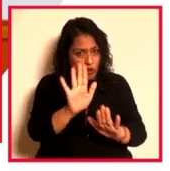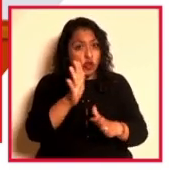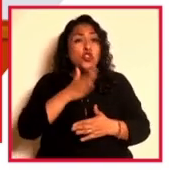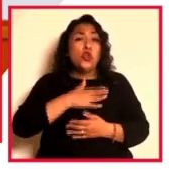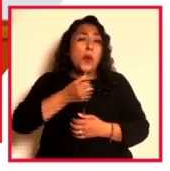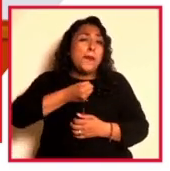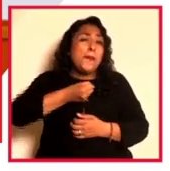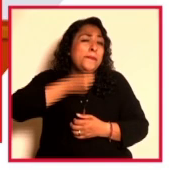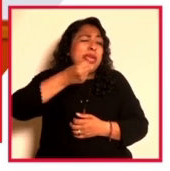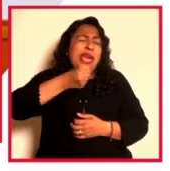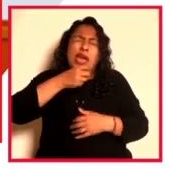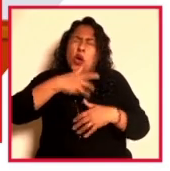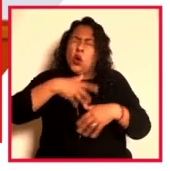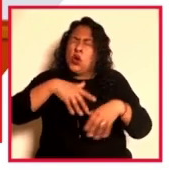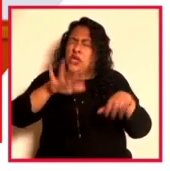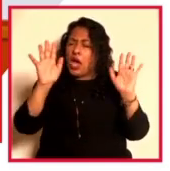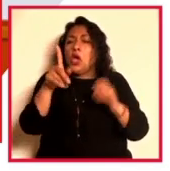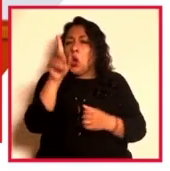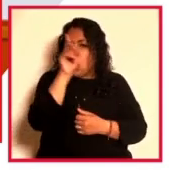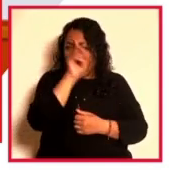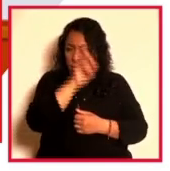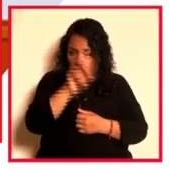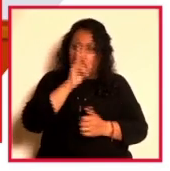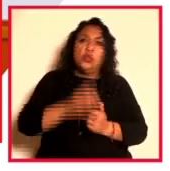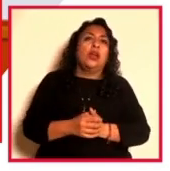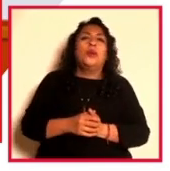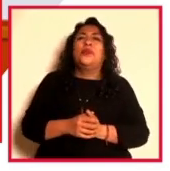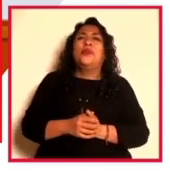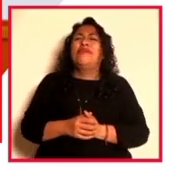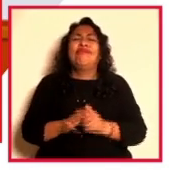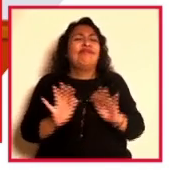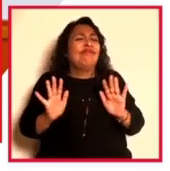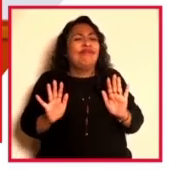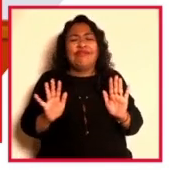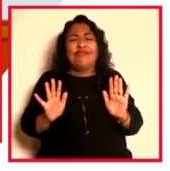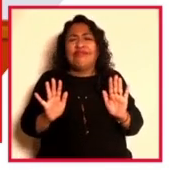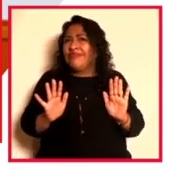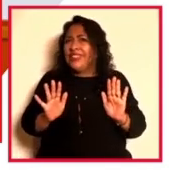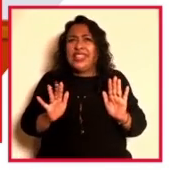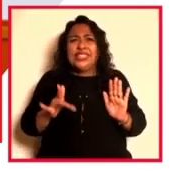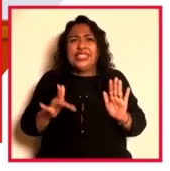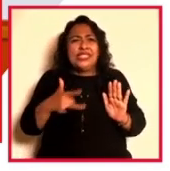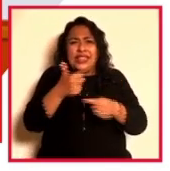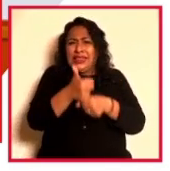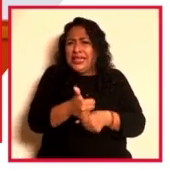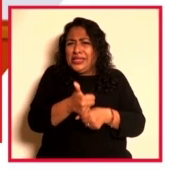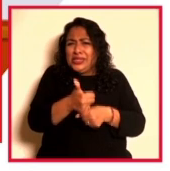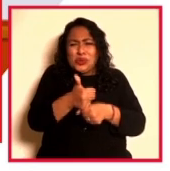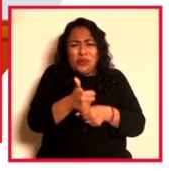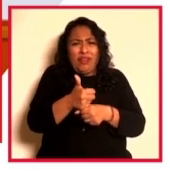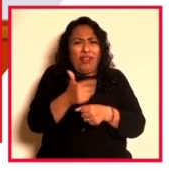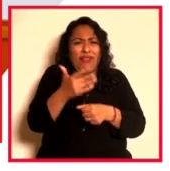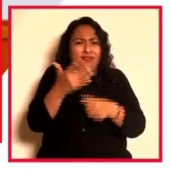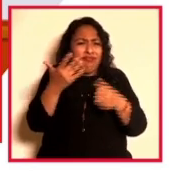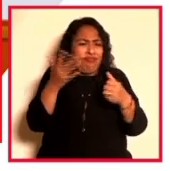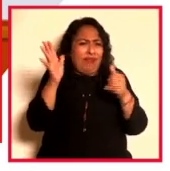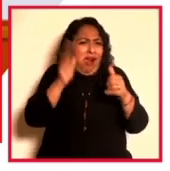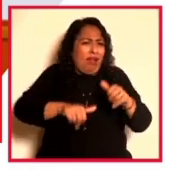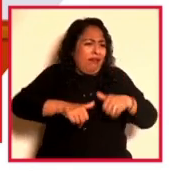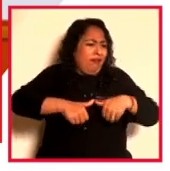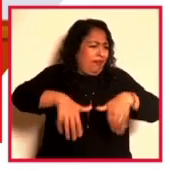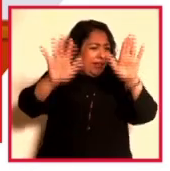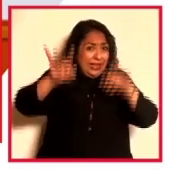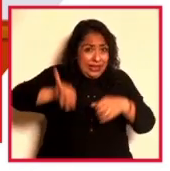viejo que tú y te voy a recomendar una cosa no hagas nada que te haga sufrir nada aunque te interese